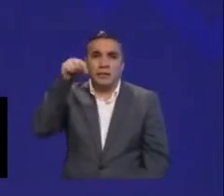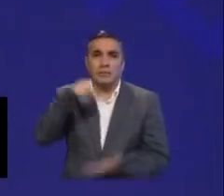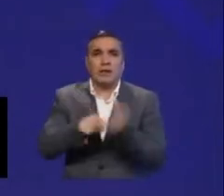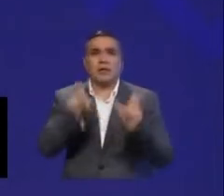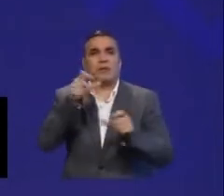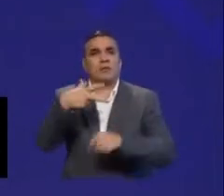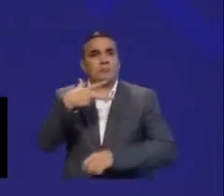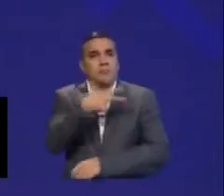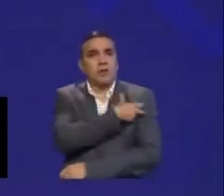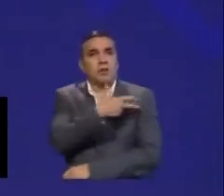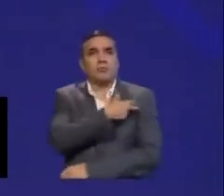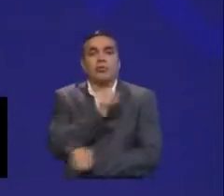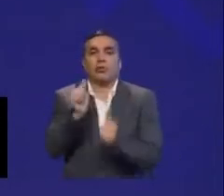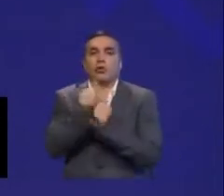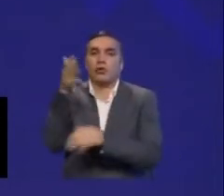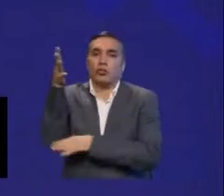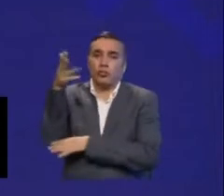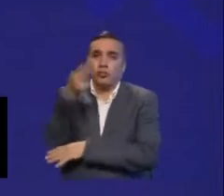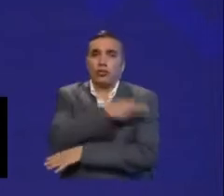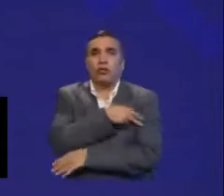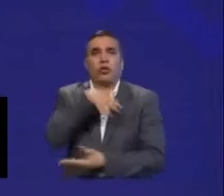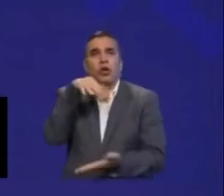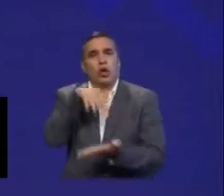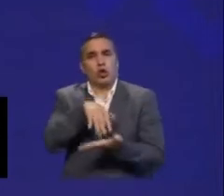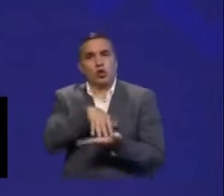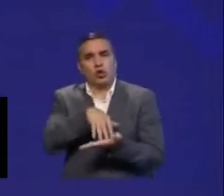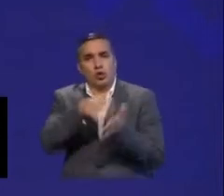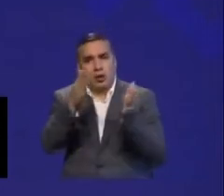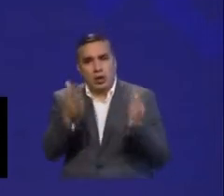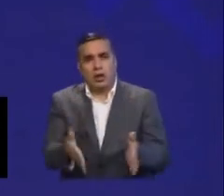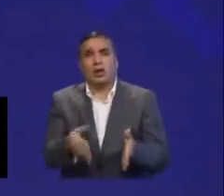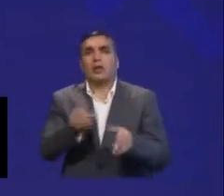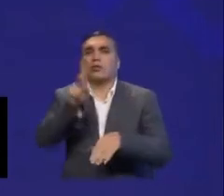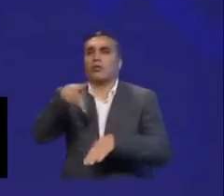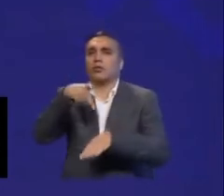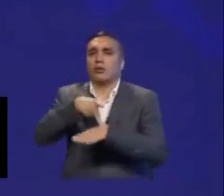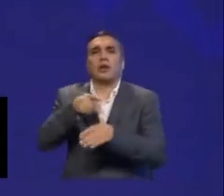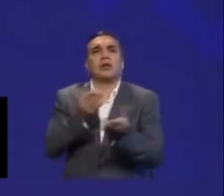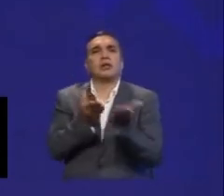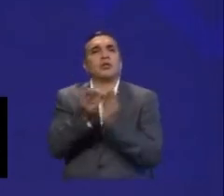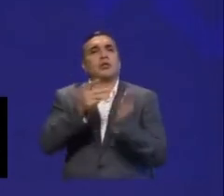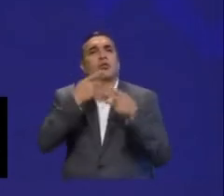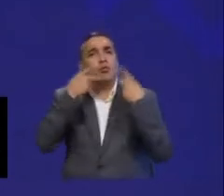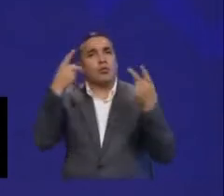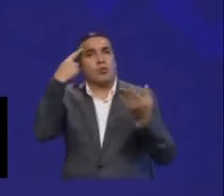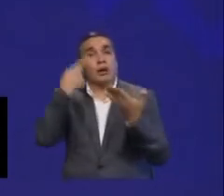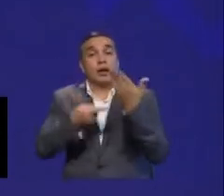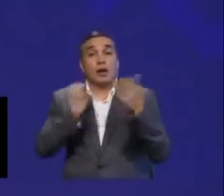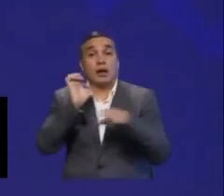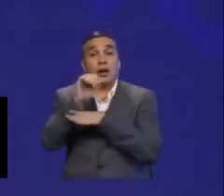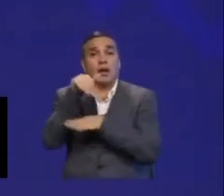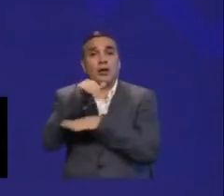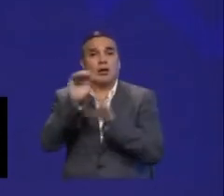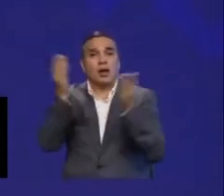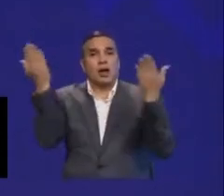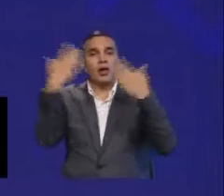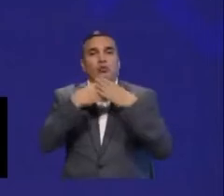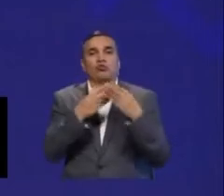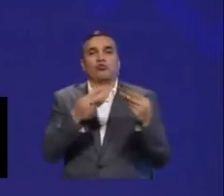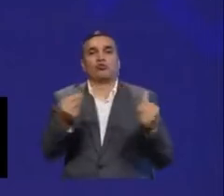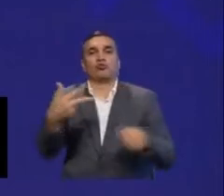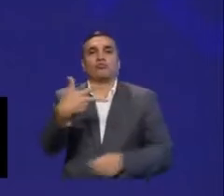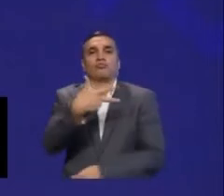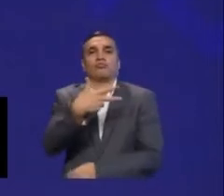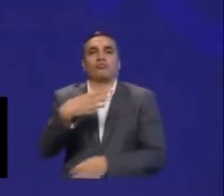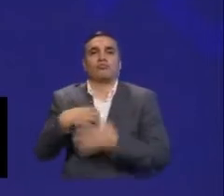vacunadores, con profesores, con estudiantes, con profesionales, con servidores públicos, para que el Ecuador salga de la pandemia.